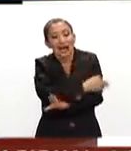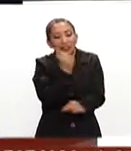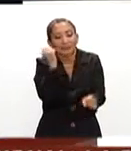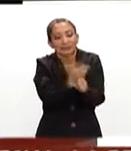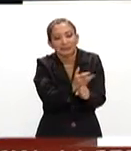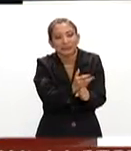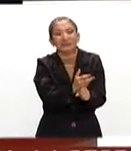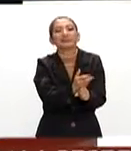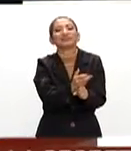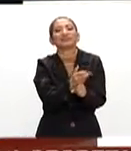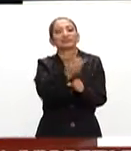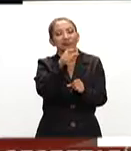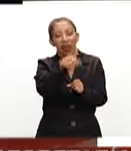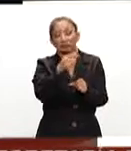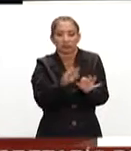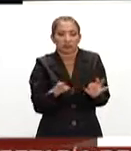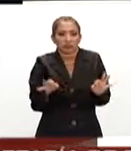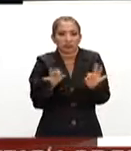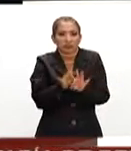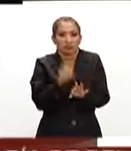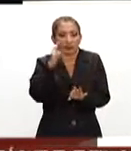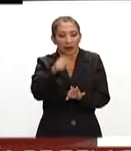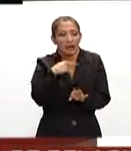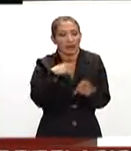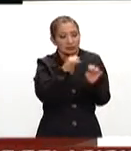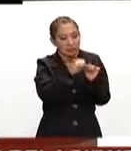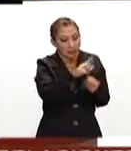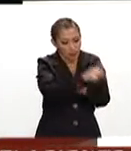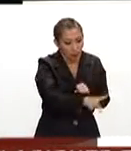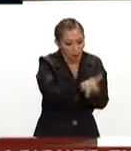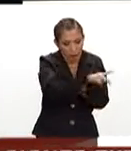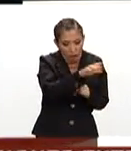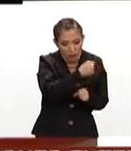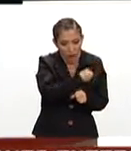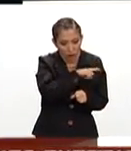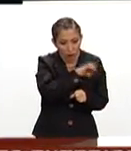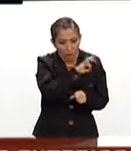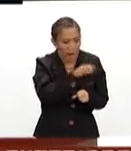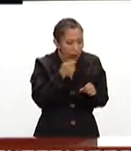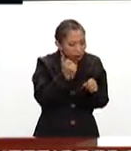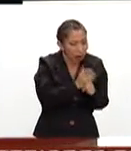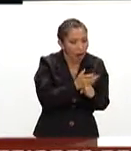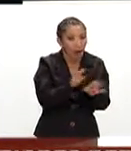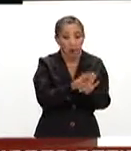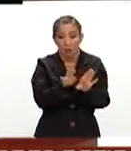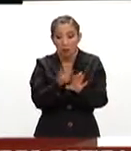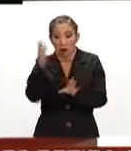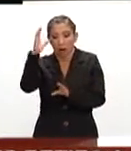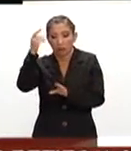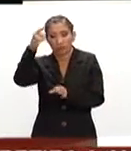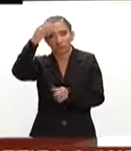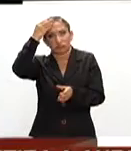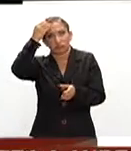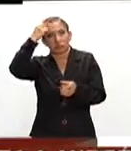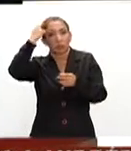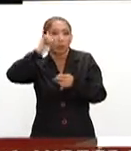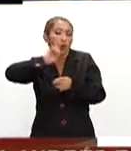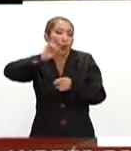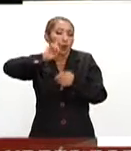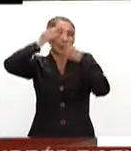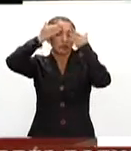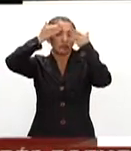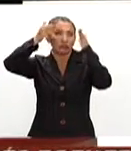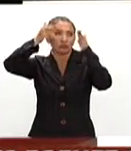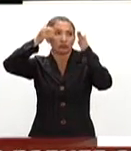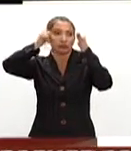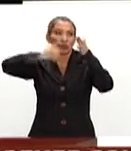y oportuno, y esto es fundamental tanto en los sistemas públicos de salud que logren detectarlo, como la cultura de las mujeres, y creo